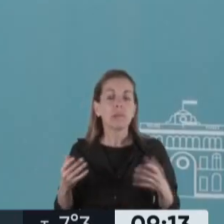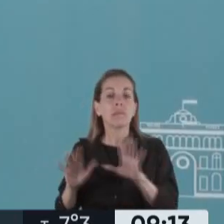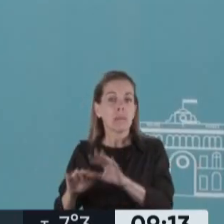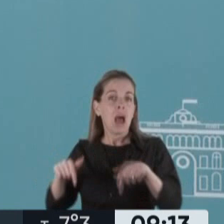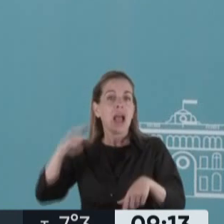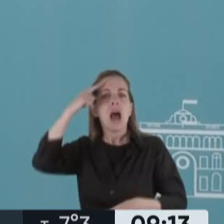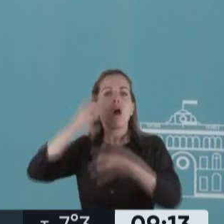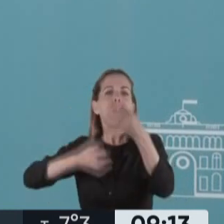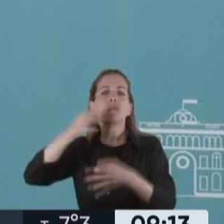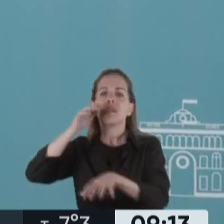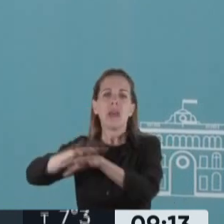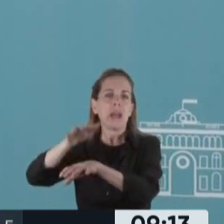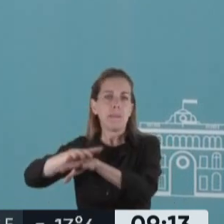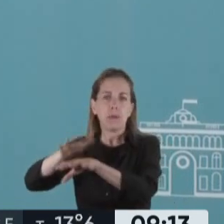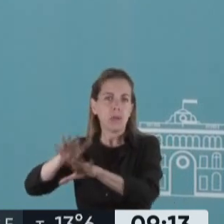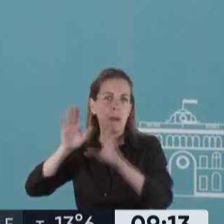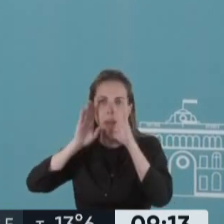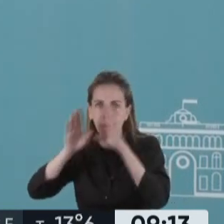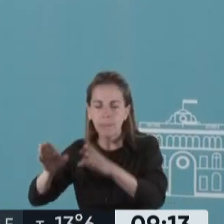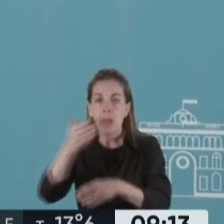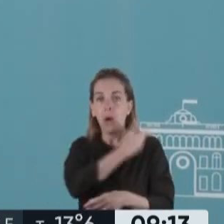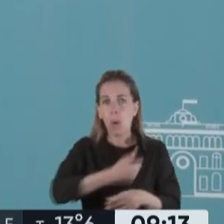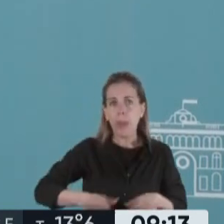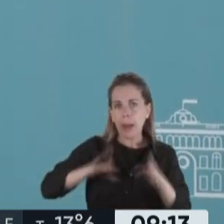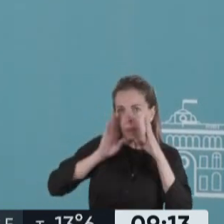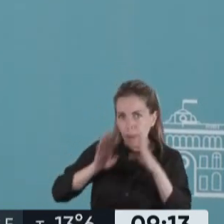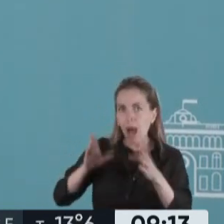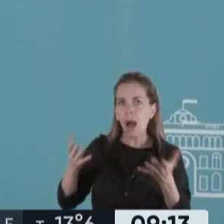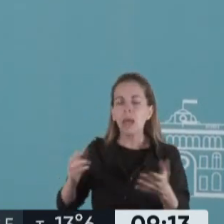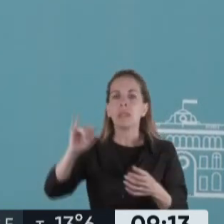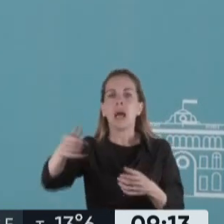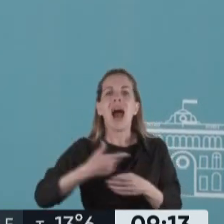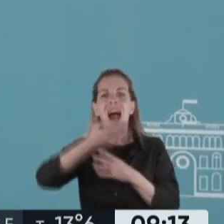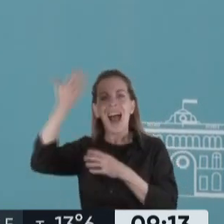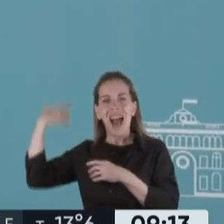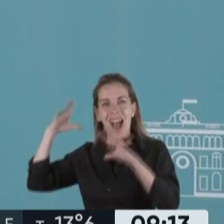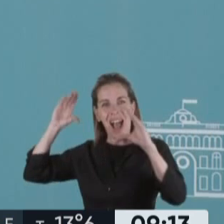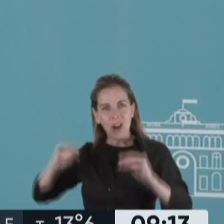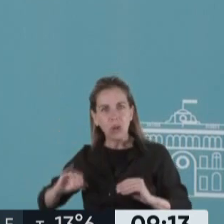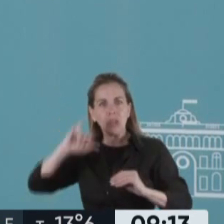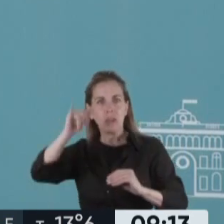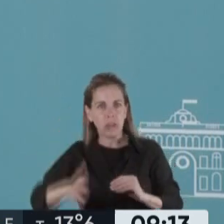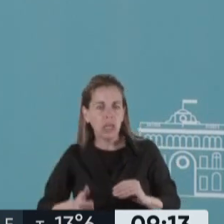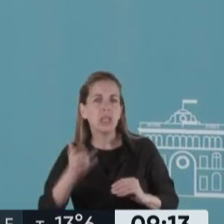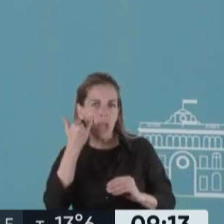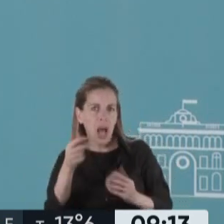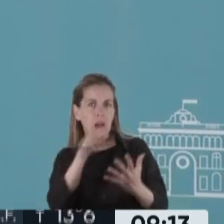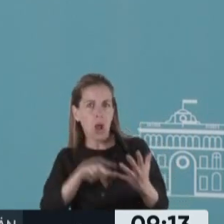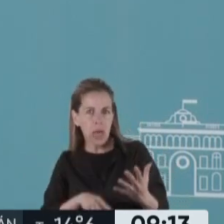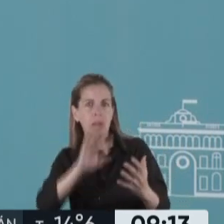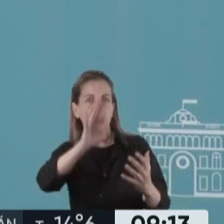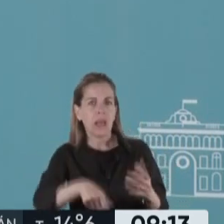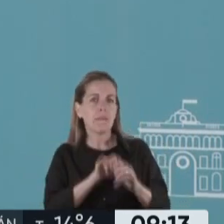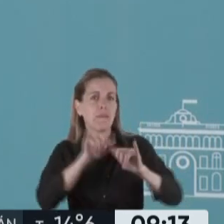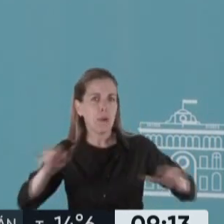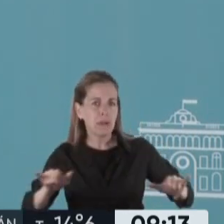está atento a la investigación y a lo que va saliendo. Hubo anoche una imputación y bueno, la leímos atentamente y estamos siguiendo